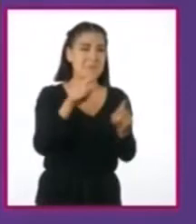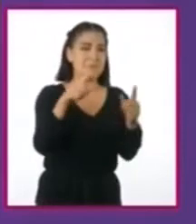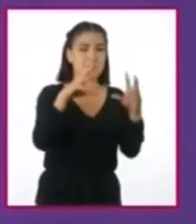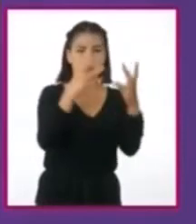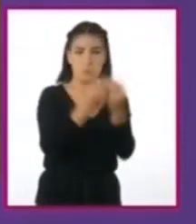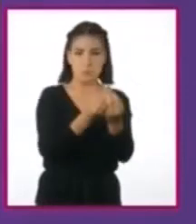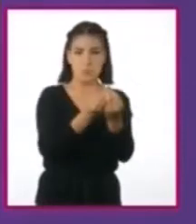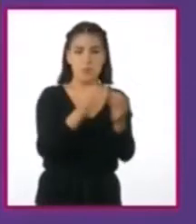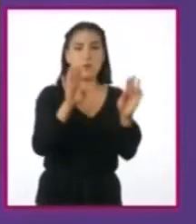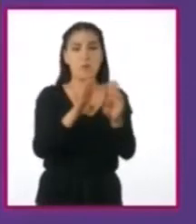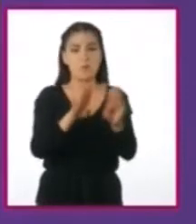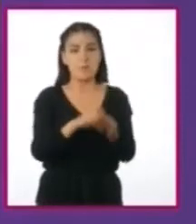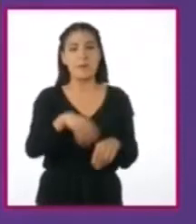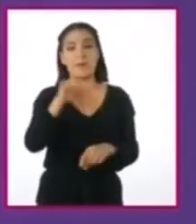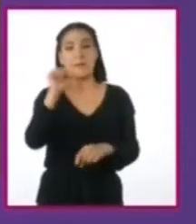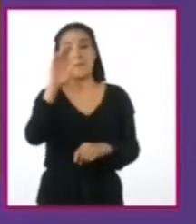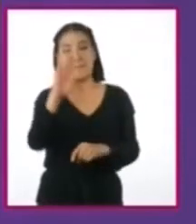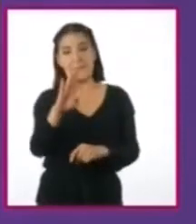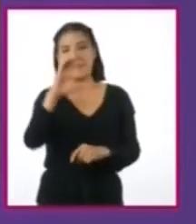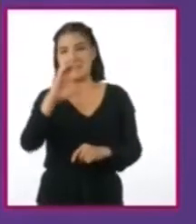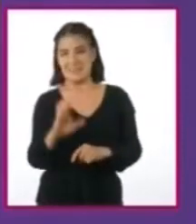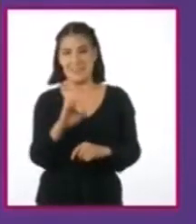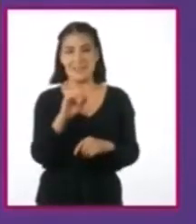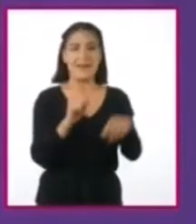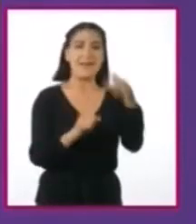BC entre B'C',